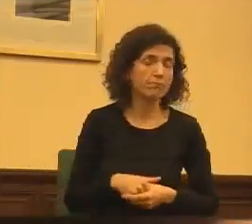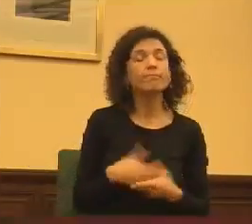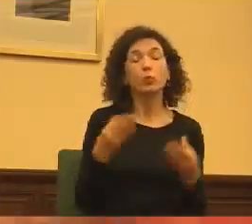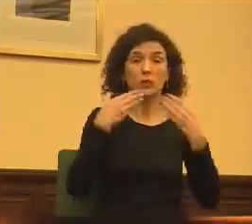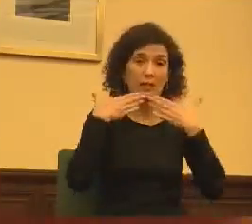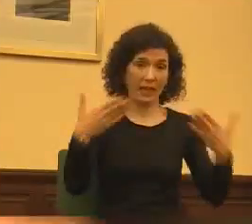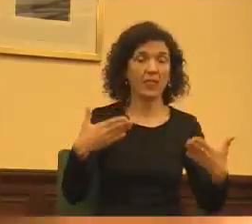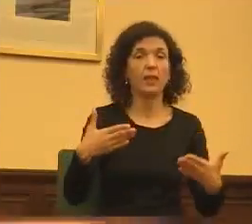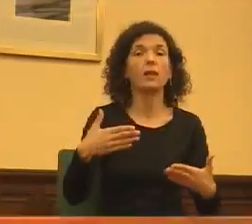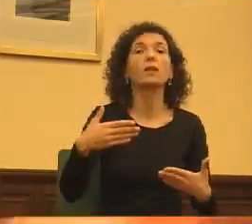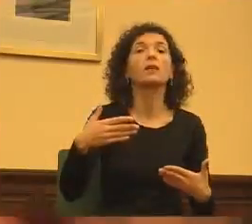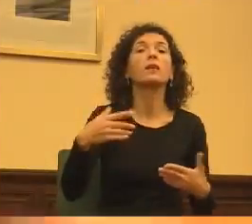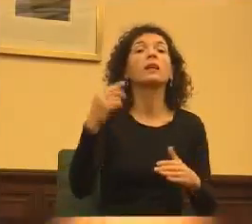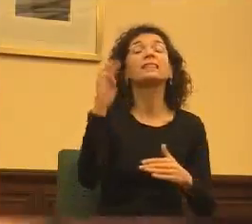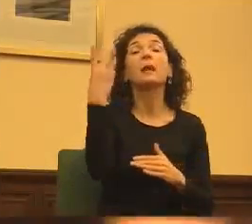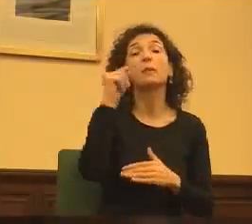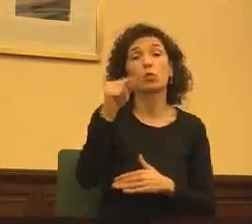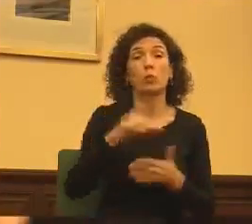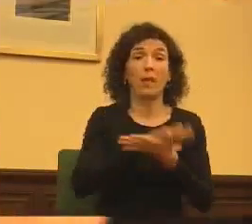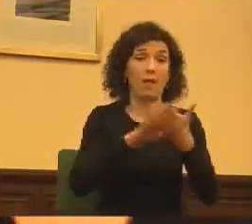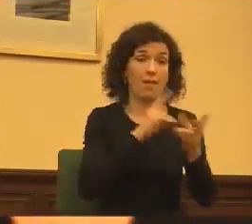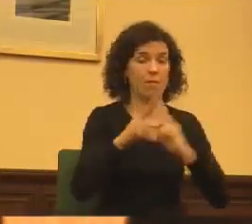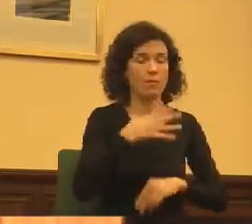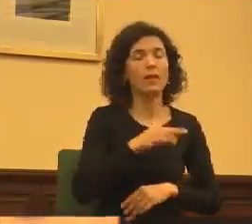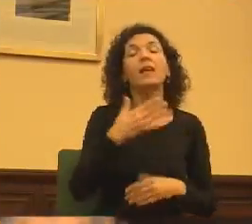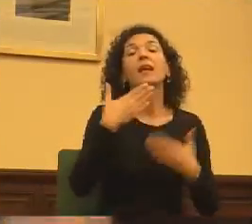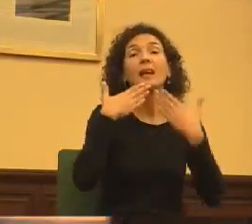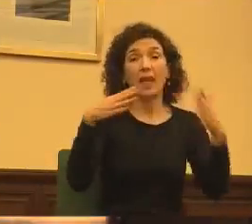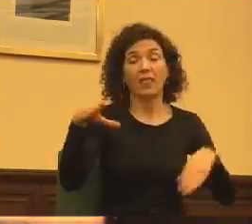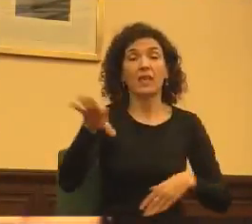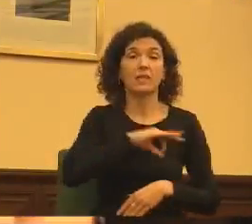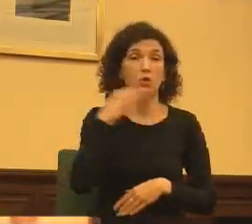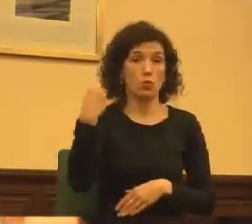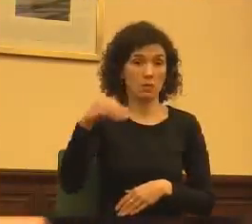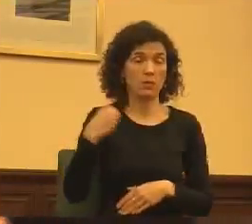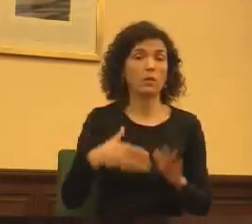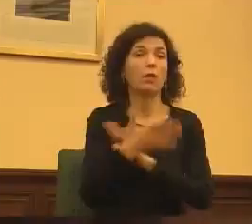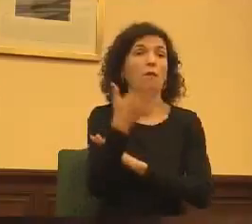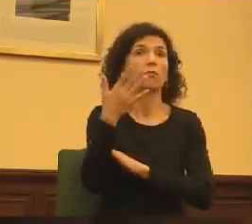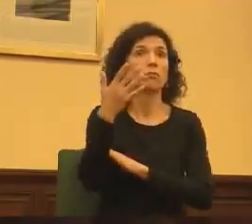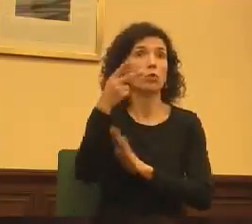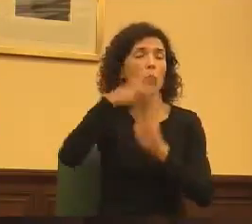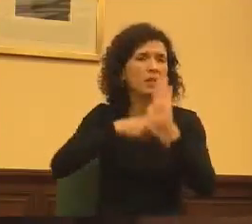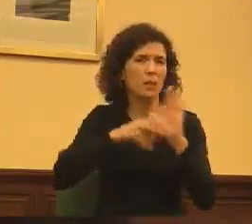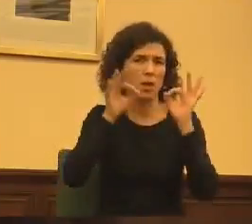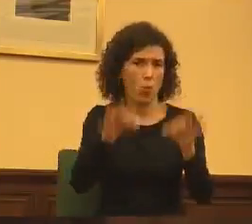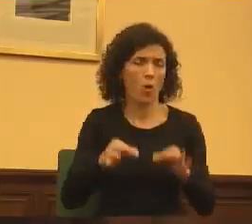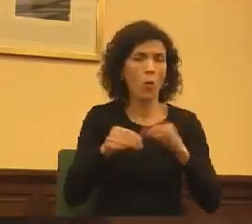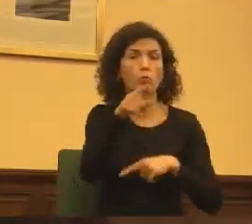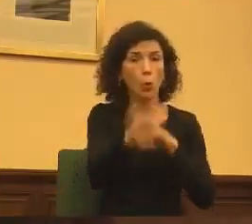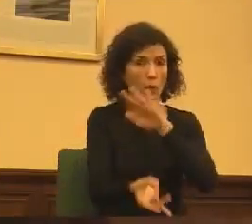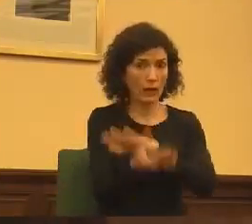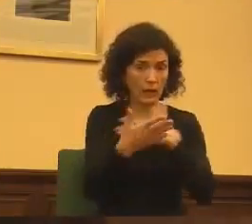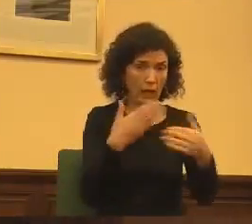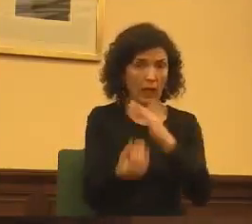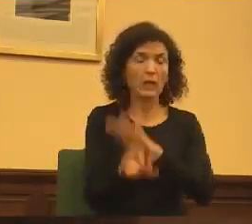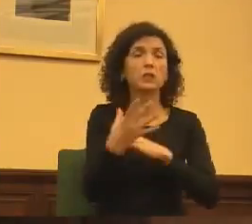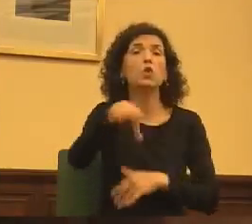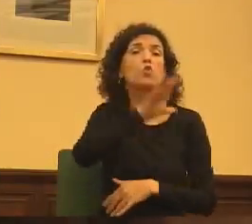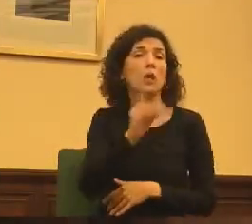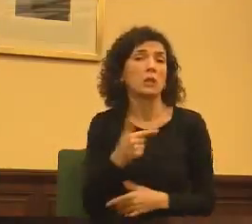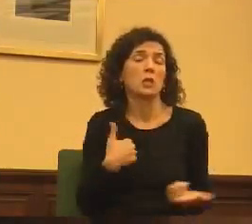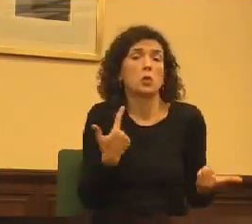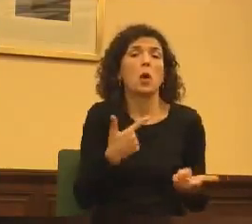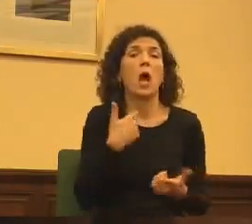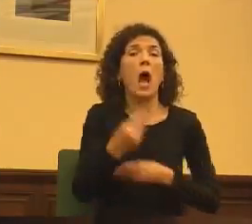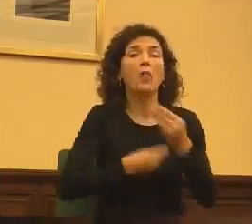Gabriel Ortega, tiene usted 3 minutos. Gracias, señor presidente. Buenas tardes. La normativa es la misma. Efectivamente, fue creada por usted. No entiendo por qué